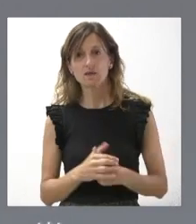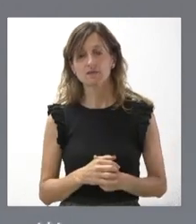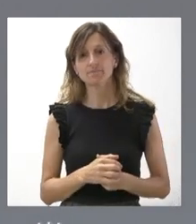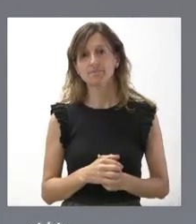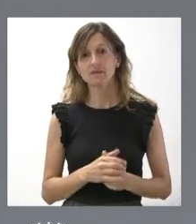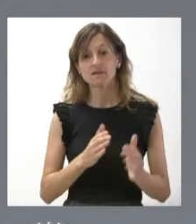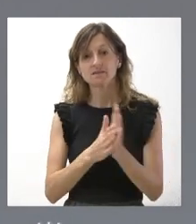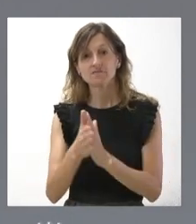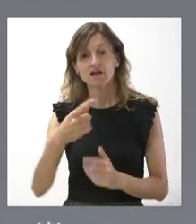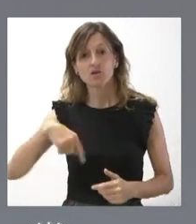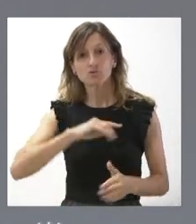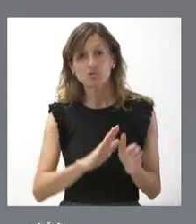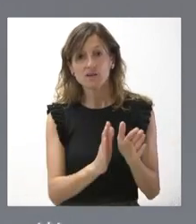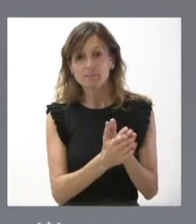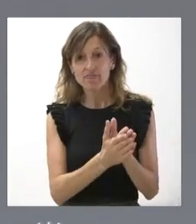nuestro expediente